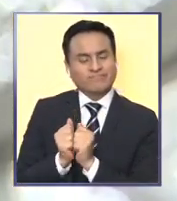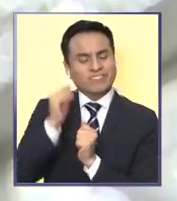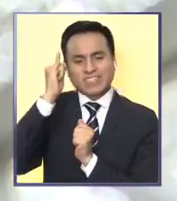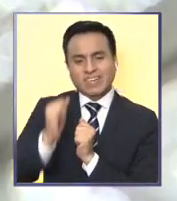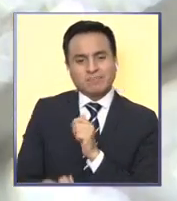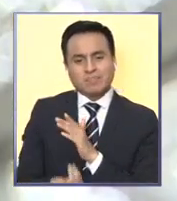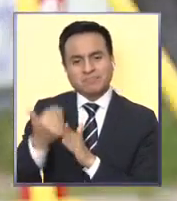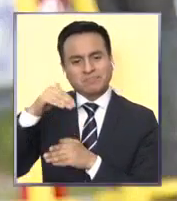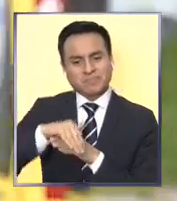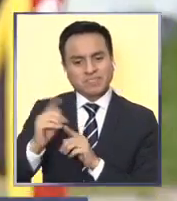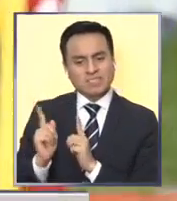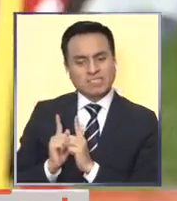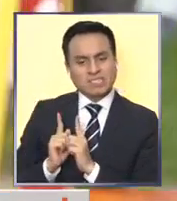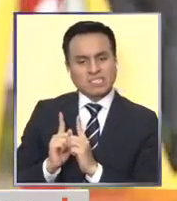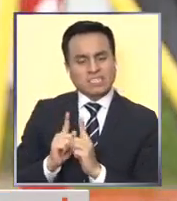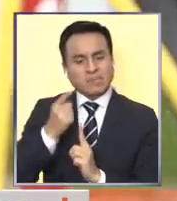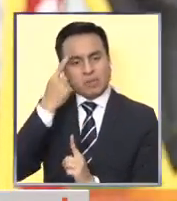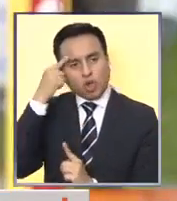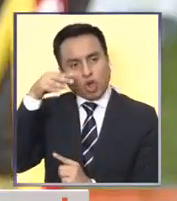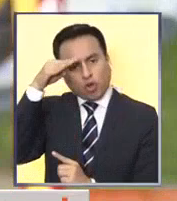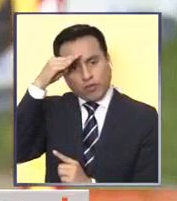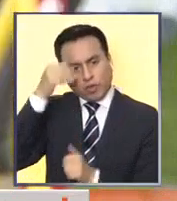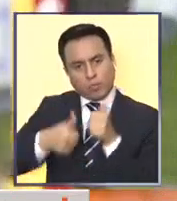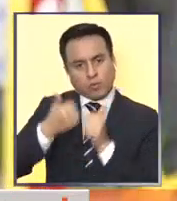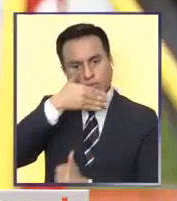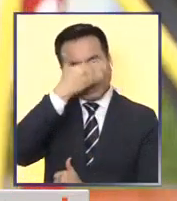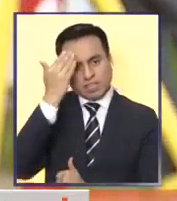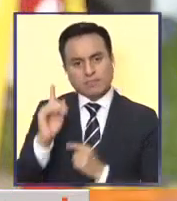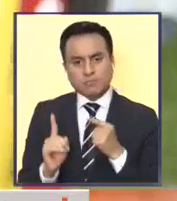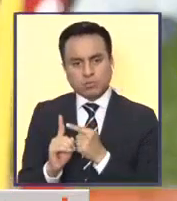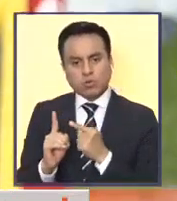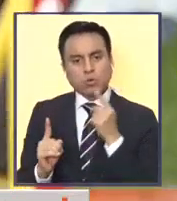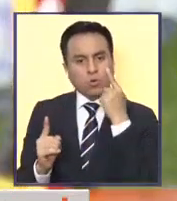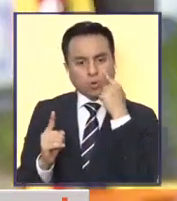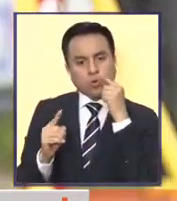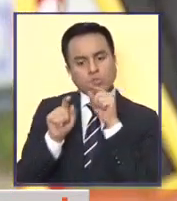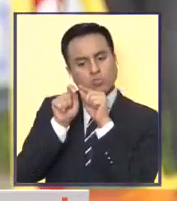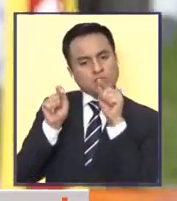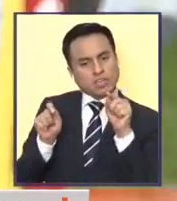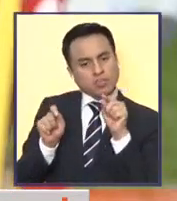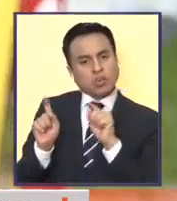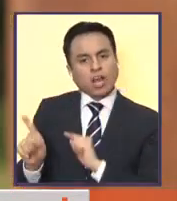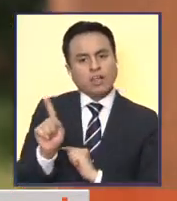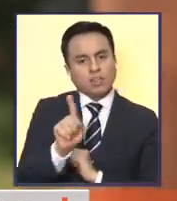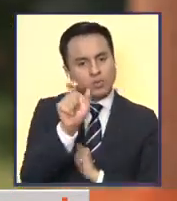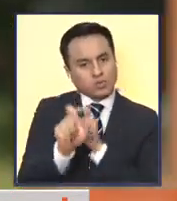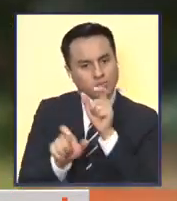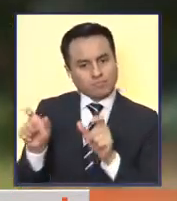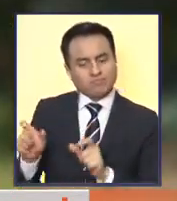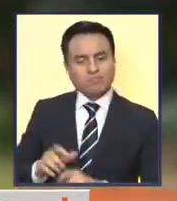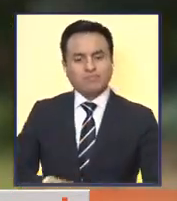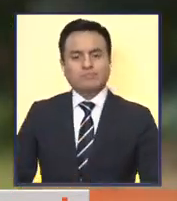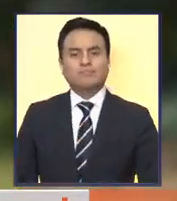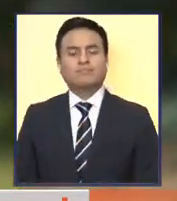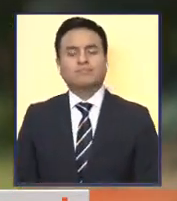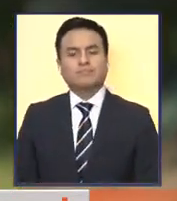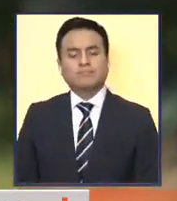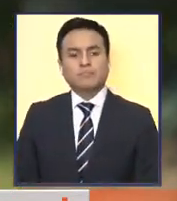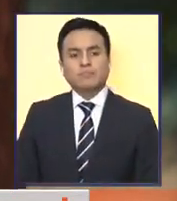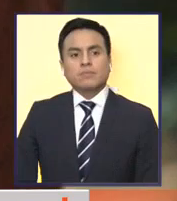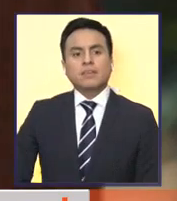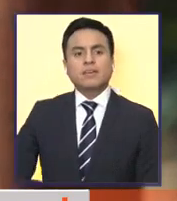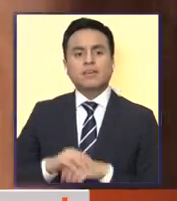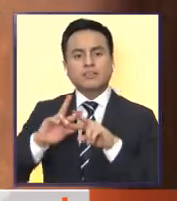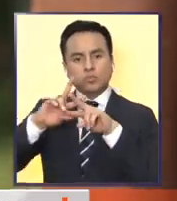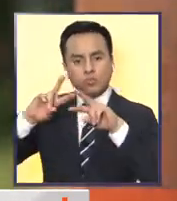yo también confío en el profesionalismo, lo fui conociendo a cada uno de ellos. Según un